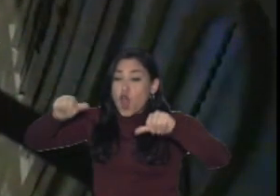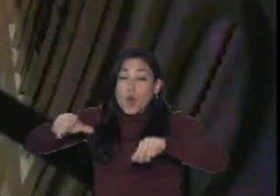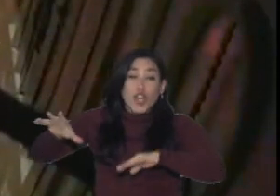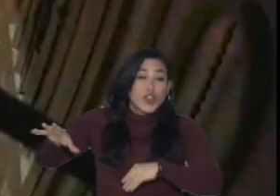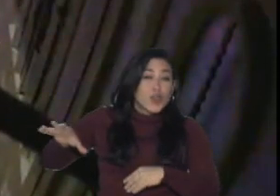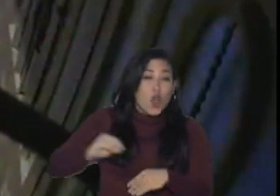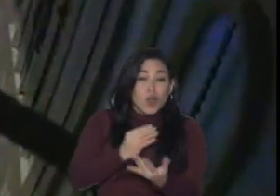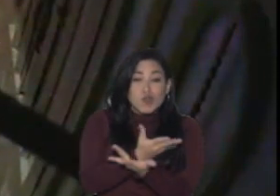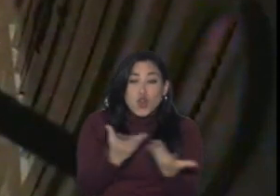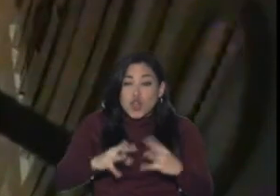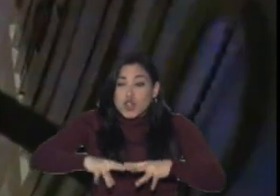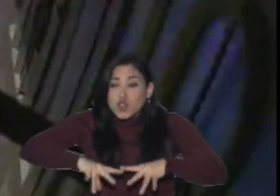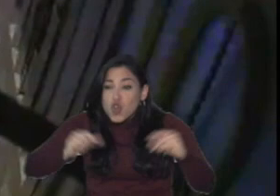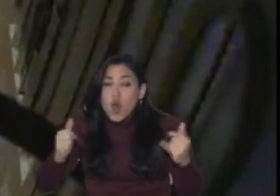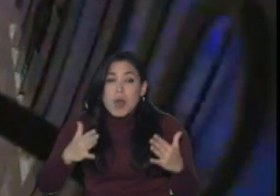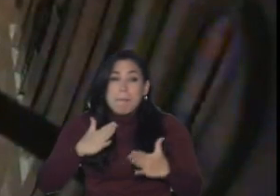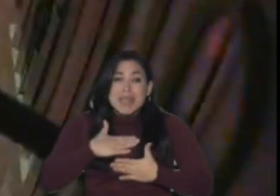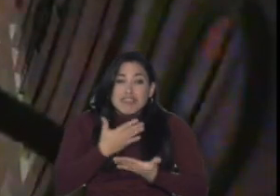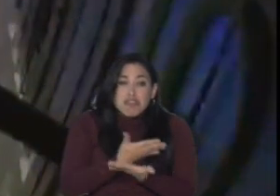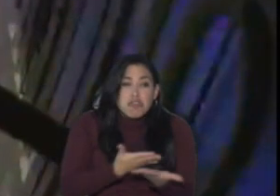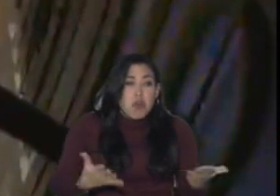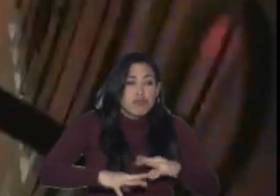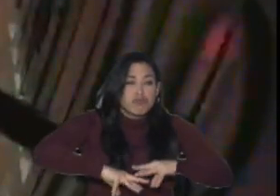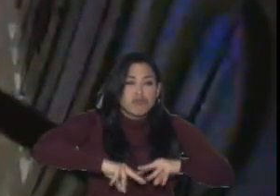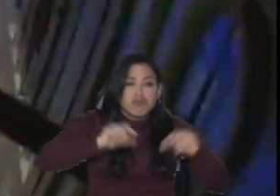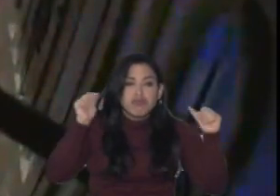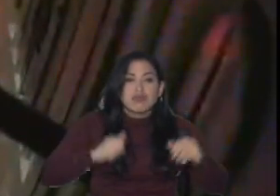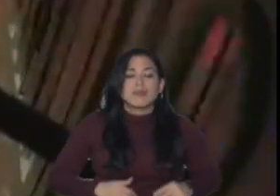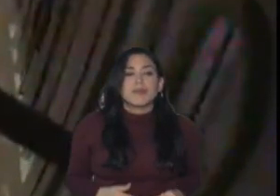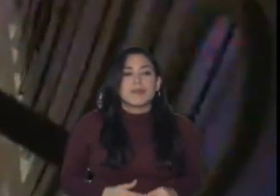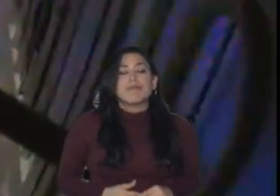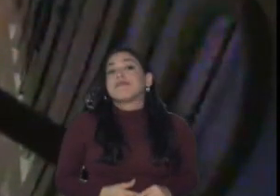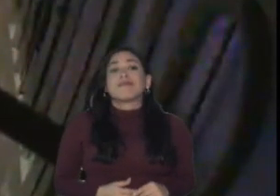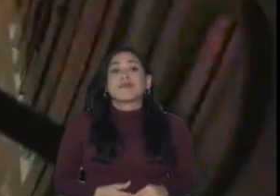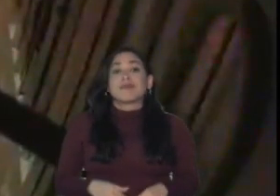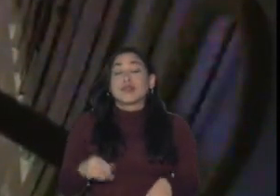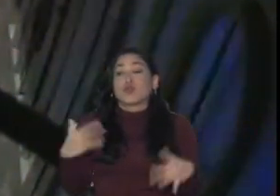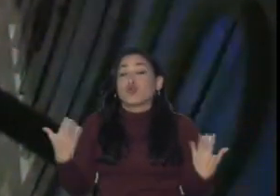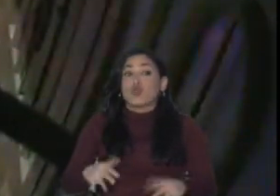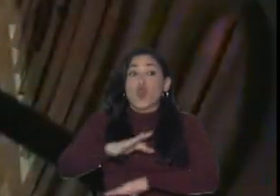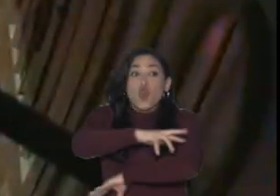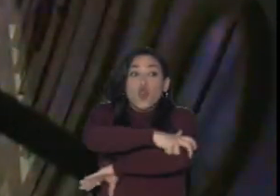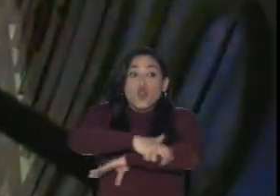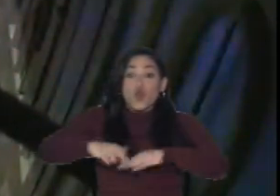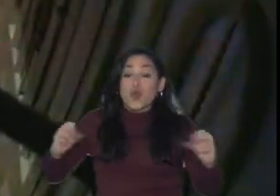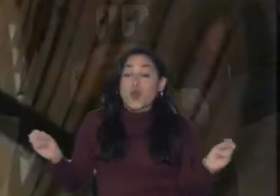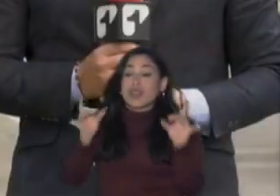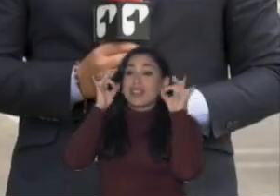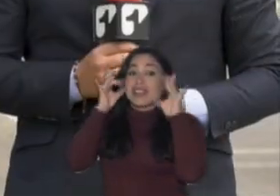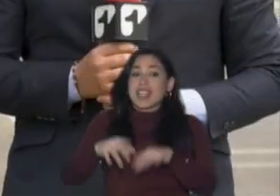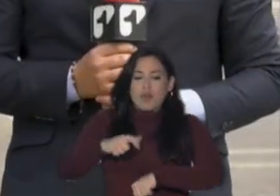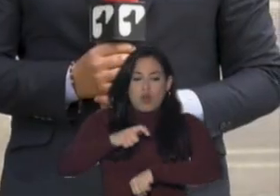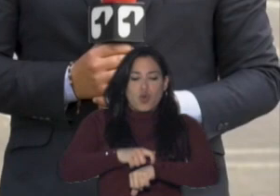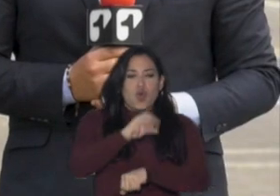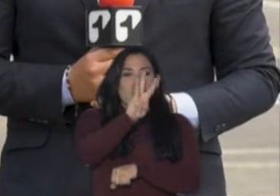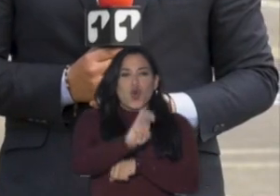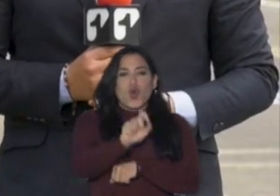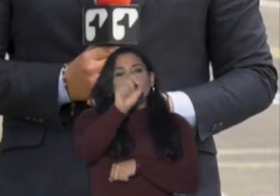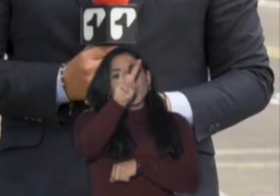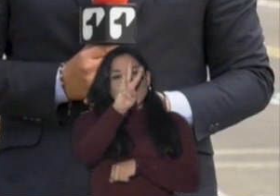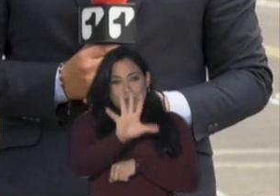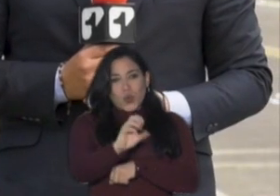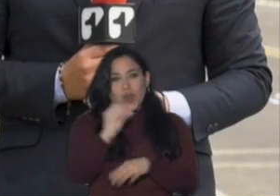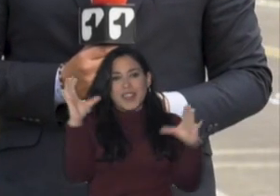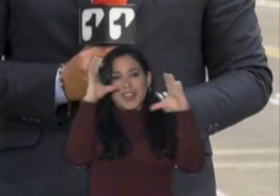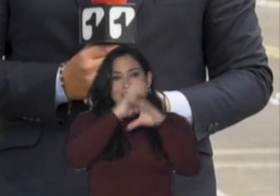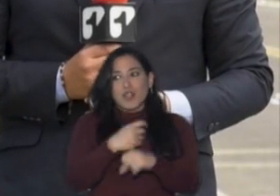que había y se llevaron todas mis pertenencias. Un impactante robo violento que se cometió a las 8:50